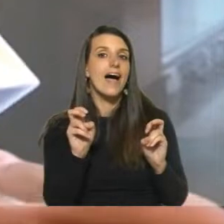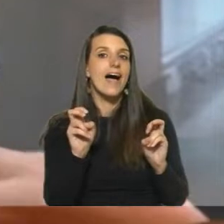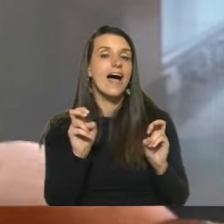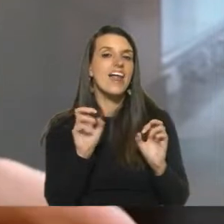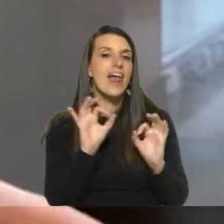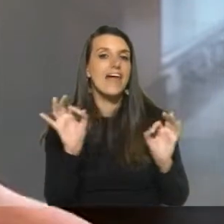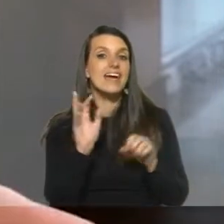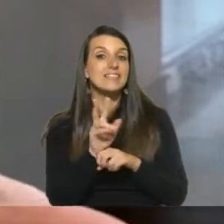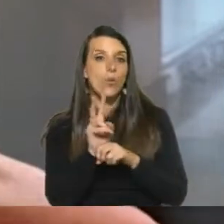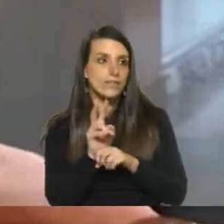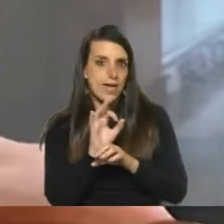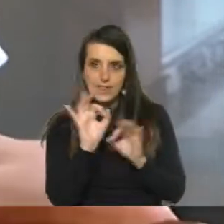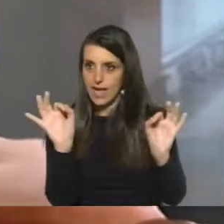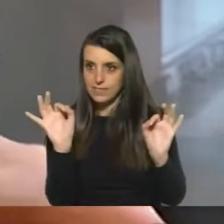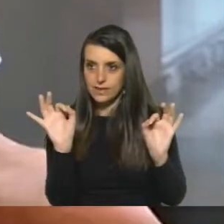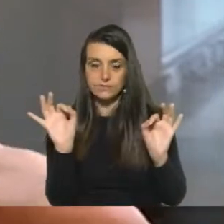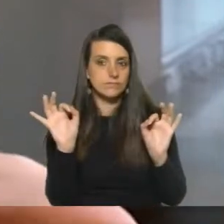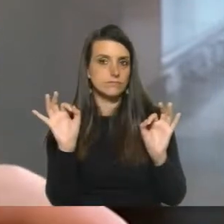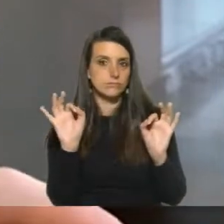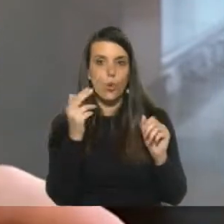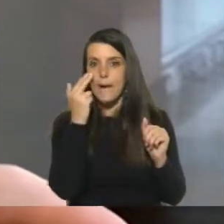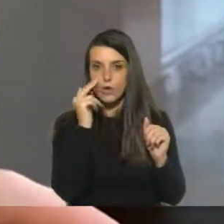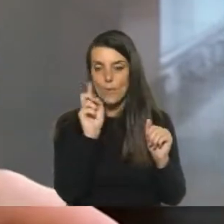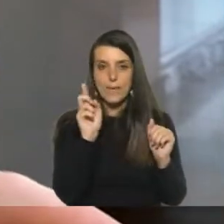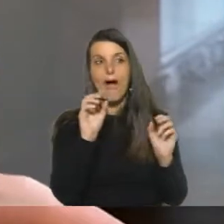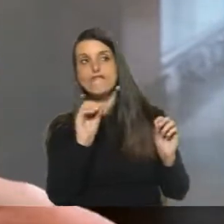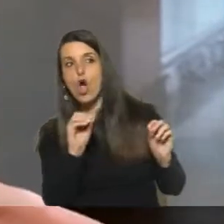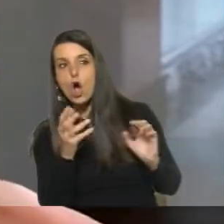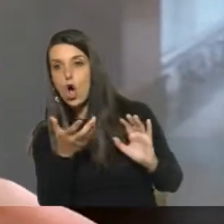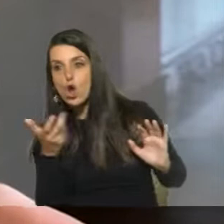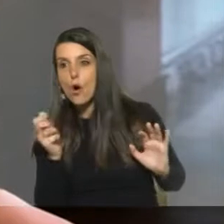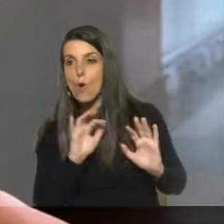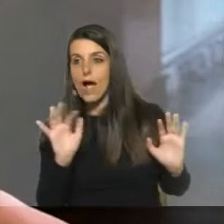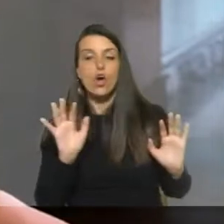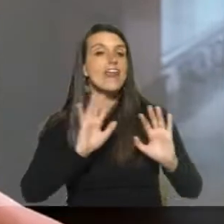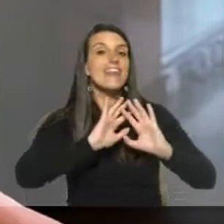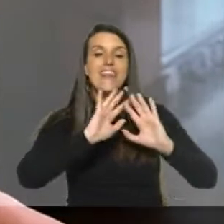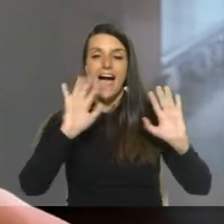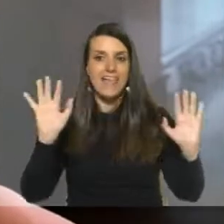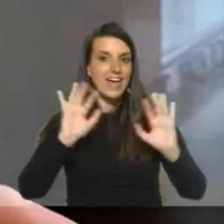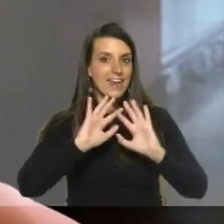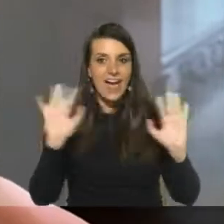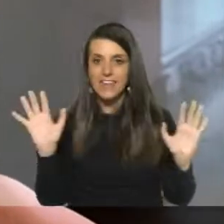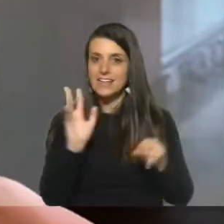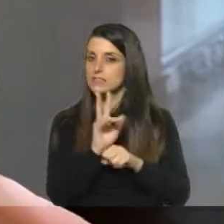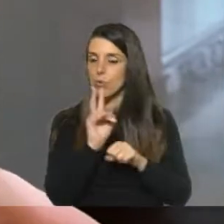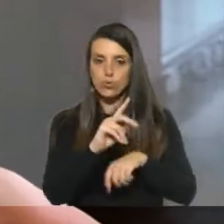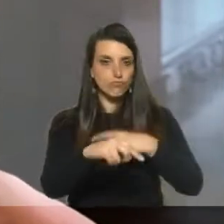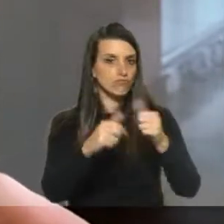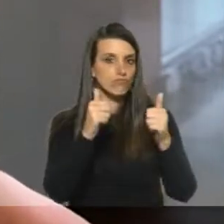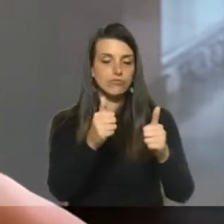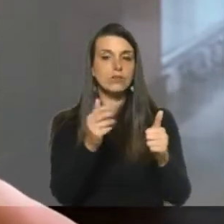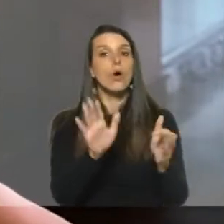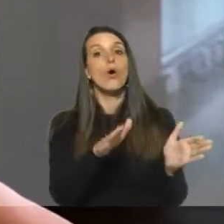ningún aspecto de seguridad es decir que este acá no no no existió ningún tipo de vulneración desde el lado de la seguridad y